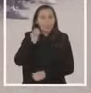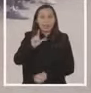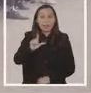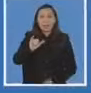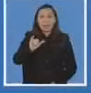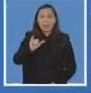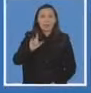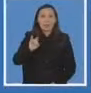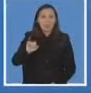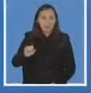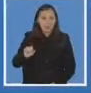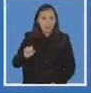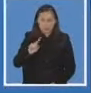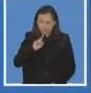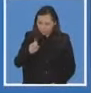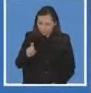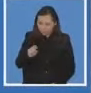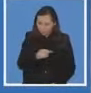Lidia.